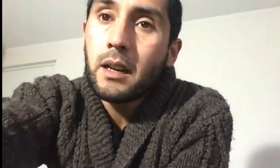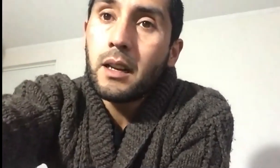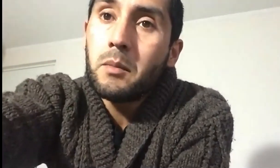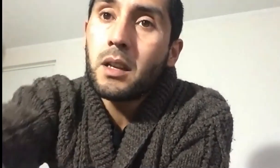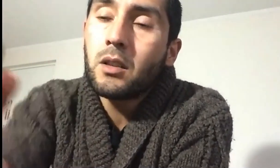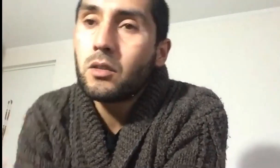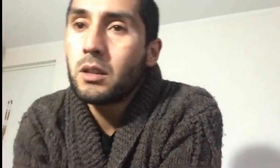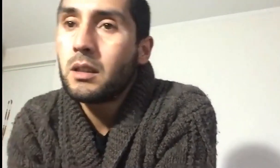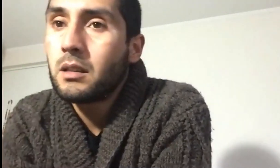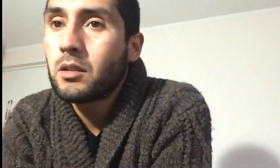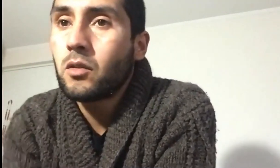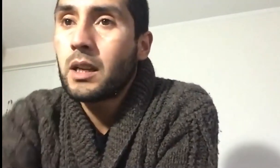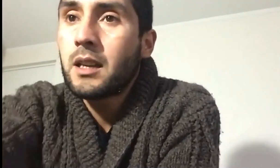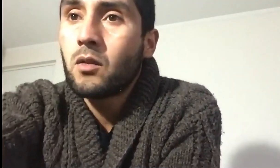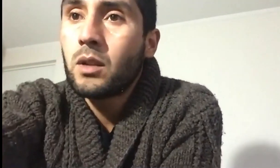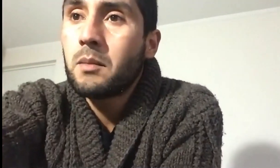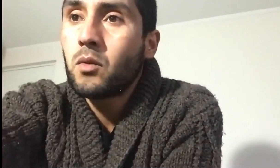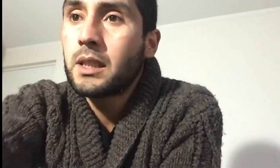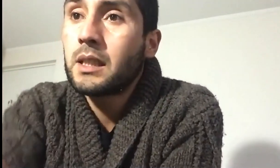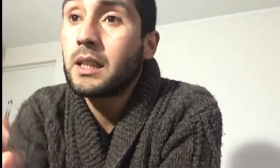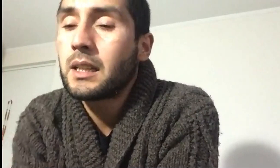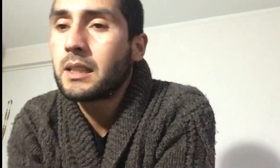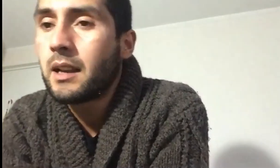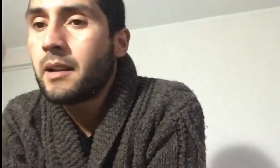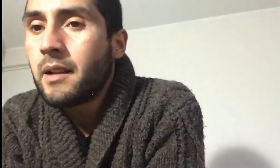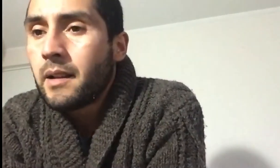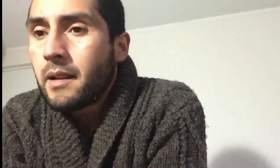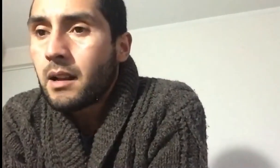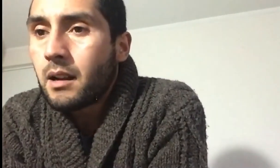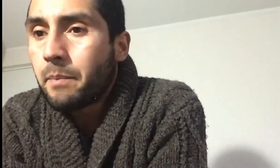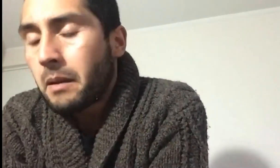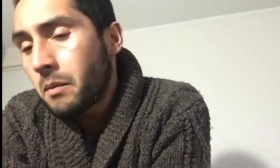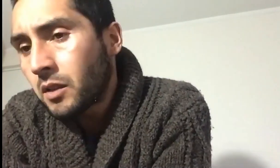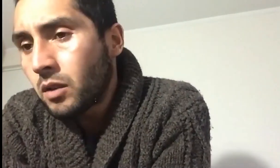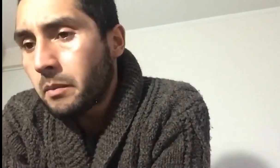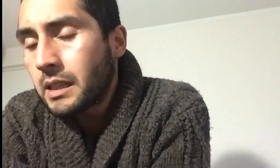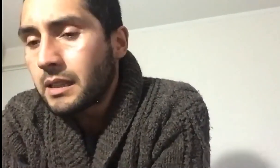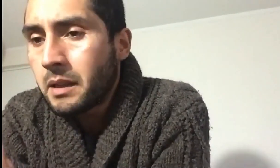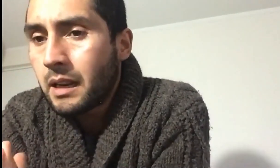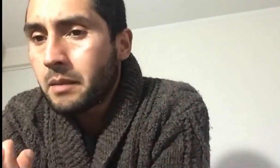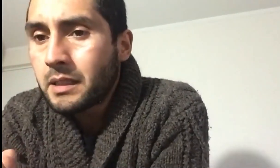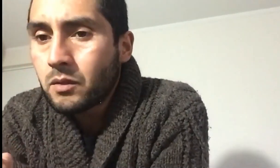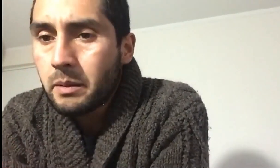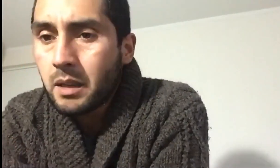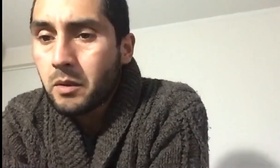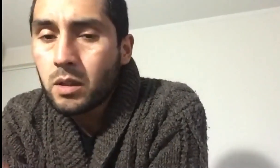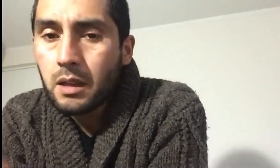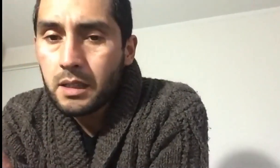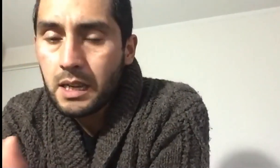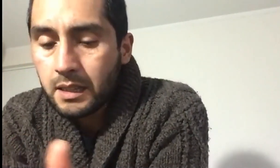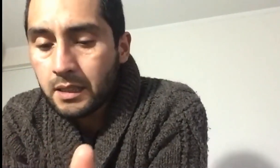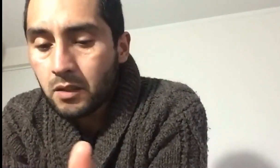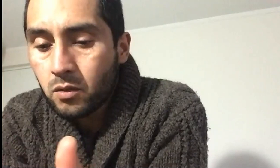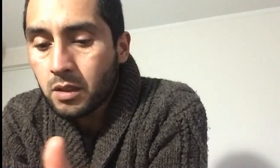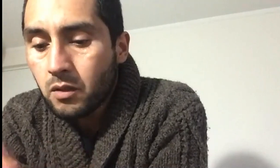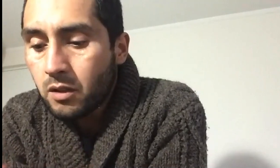inquietudes o requerimientos, toda aquella duda que pudiesen tener, ¿ya? A mí particularmente el tema de la demencia es un tema que me gusta,